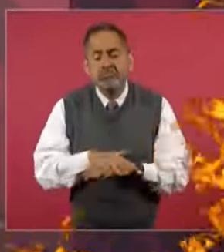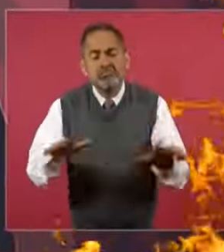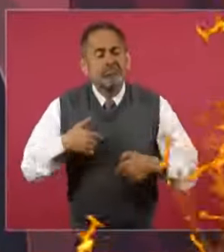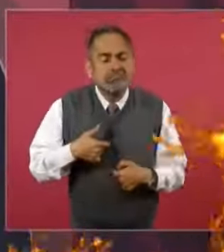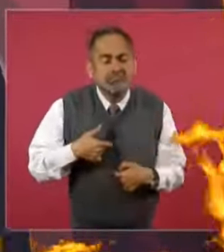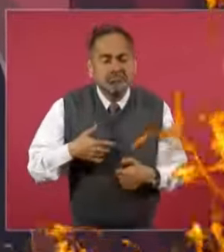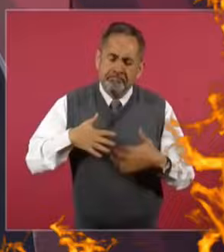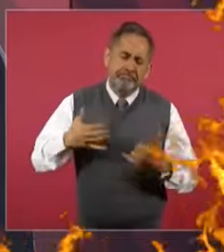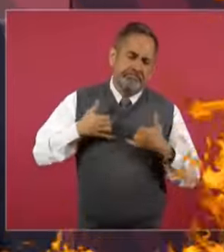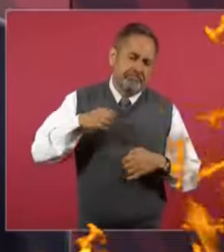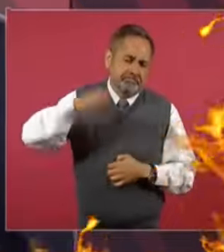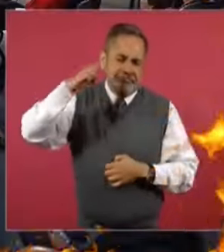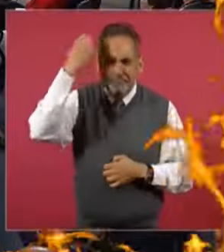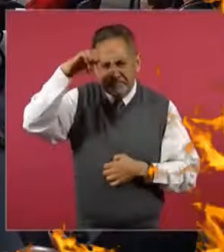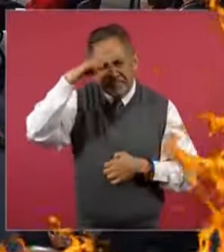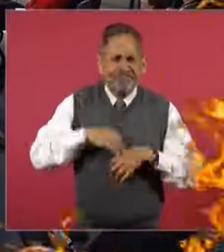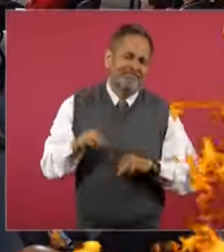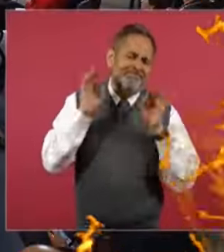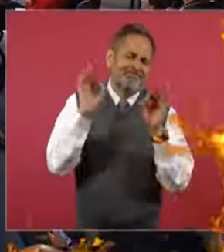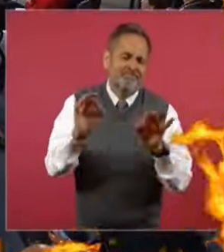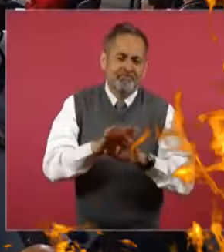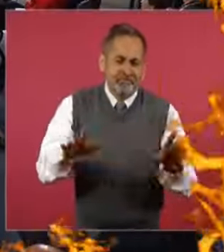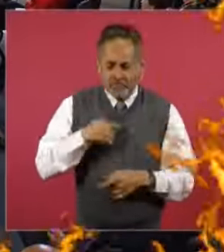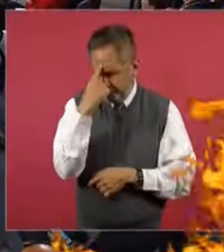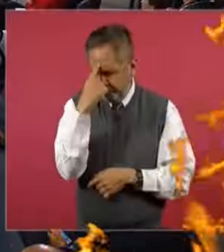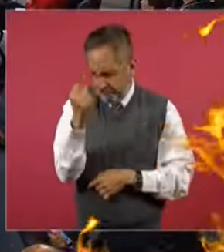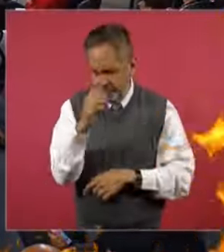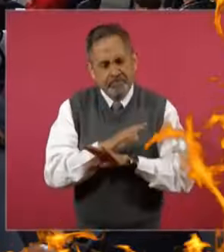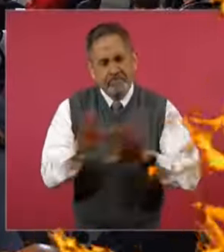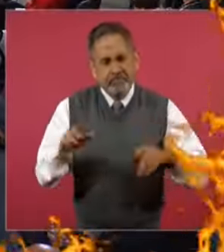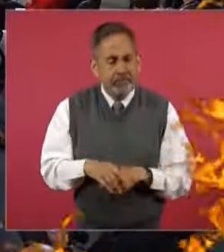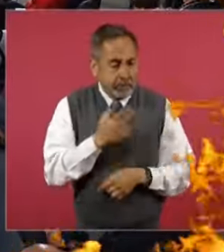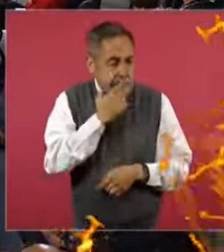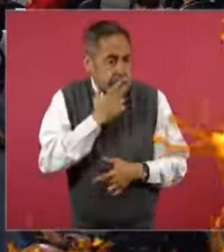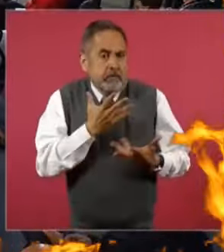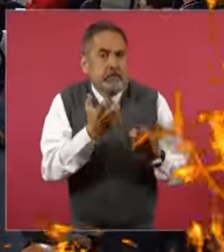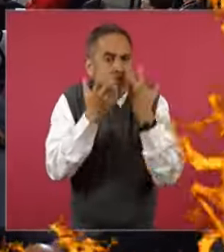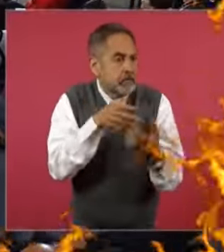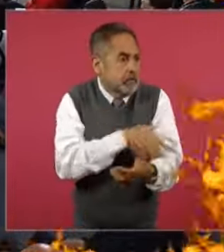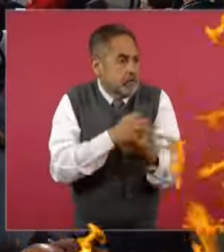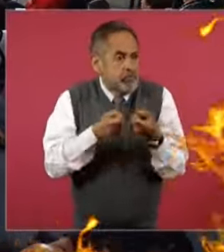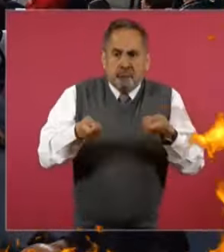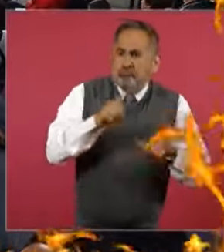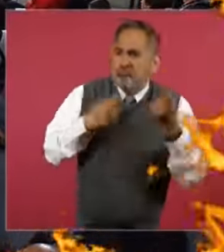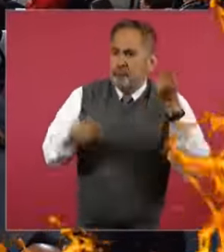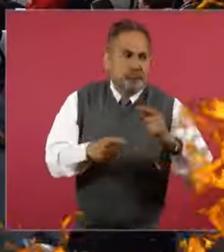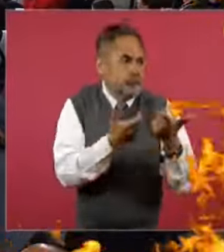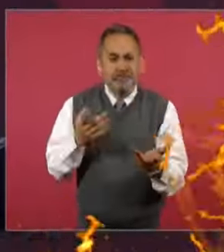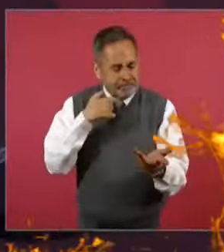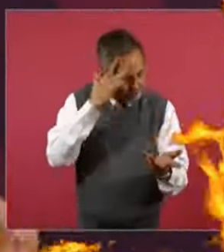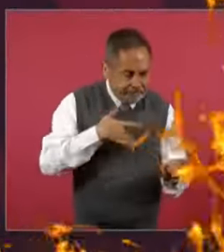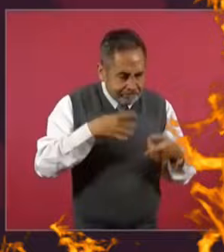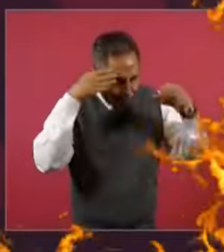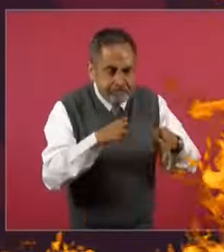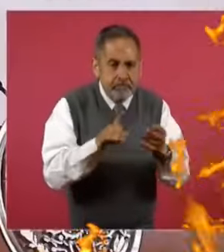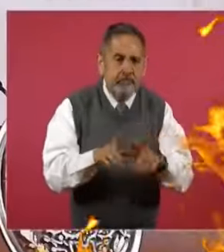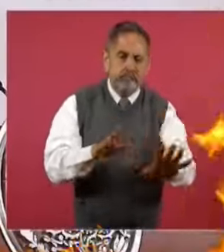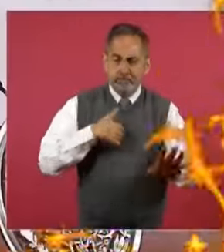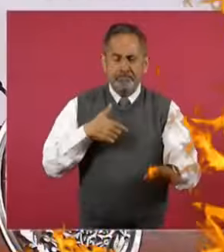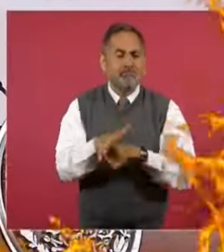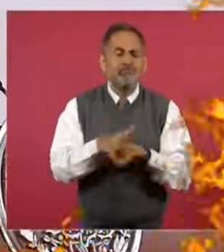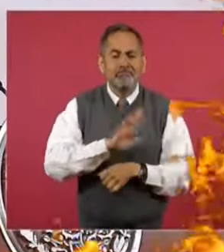cuando se tiene cierta edad, pues se reafirman los principios de no tenerle tanto apego ni al poder ni al dinero. Yo ya